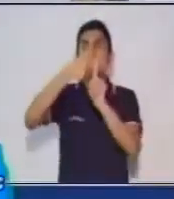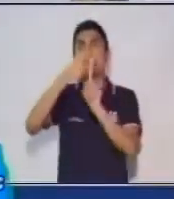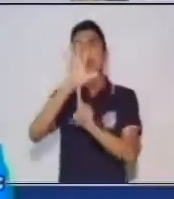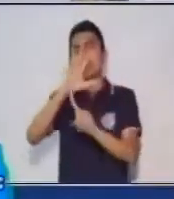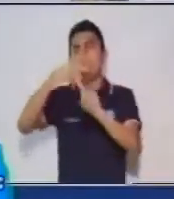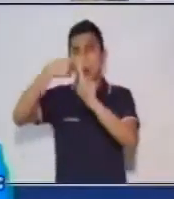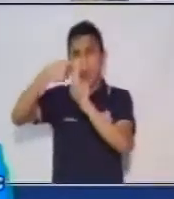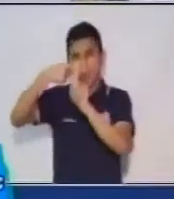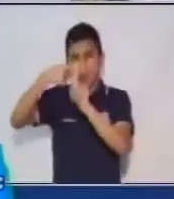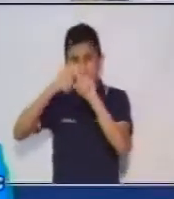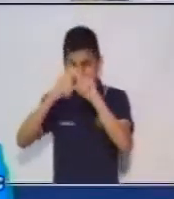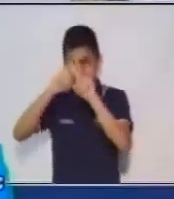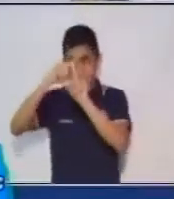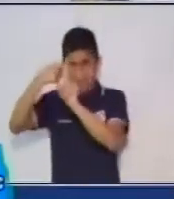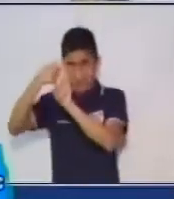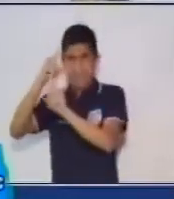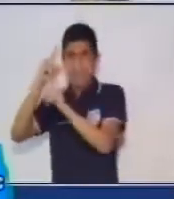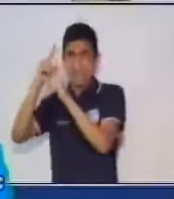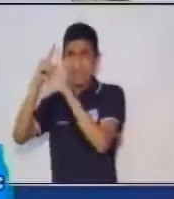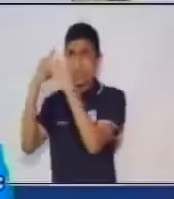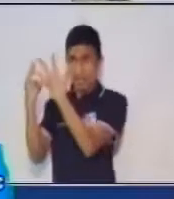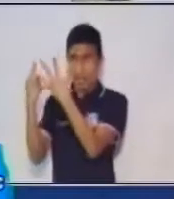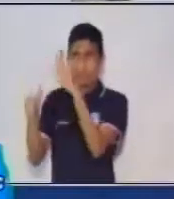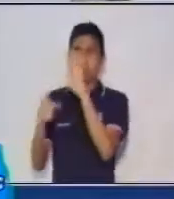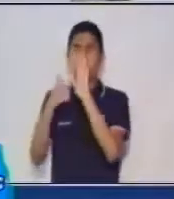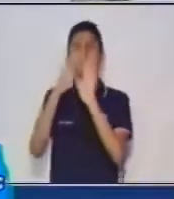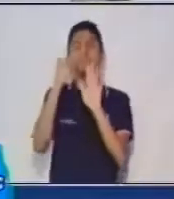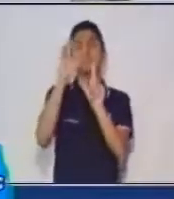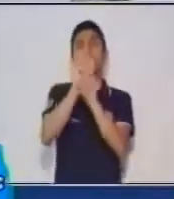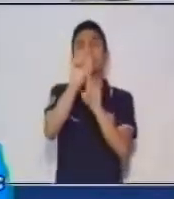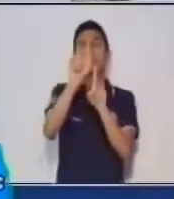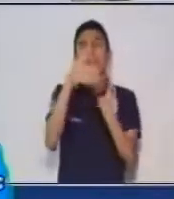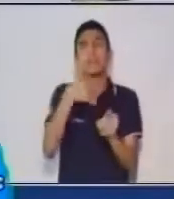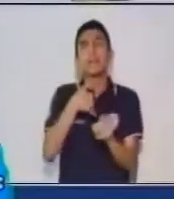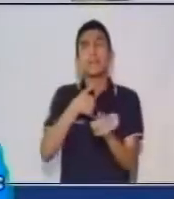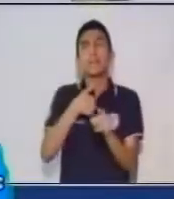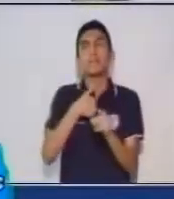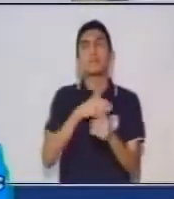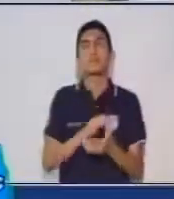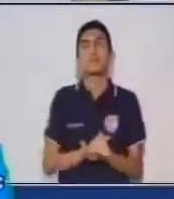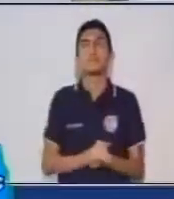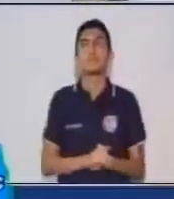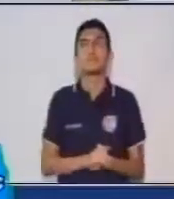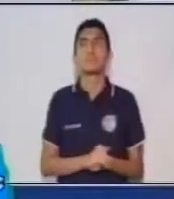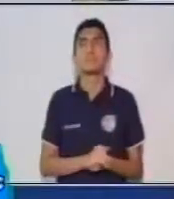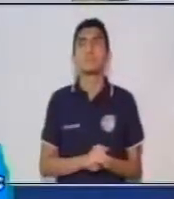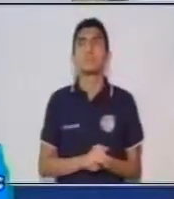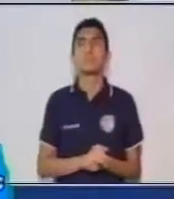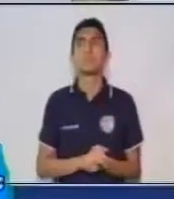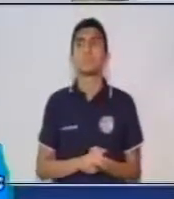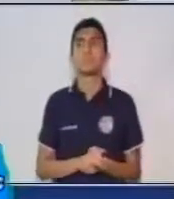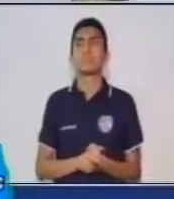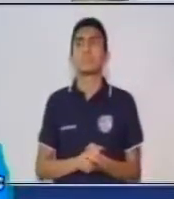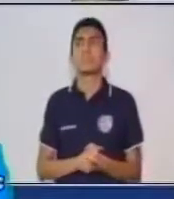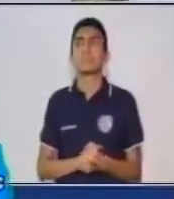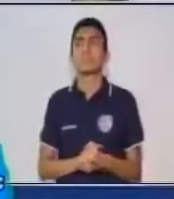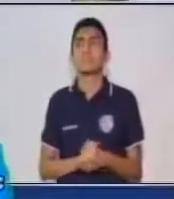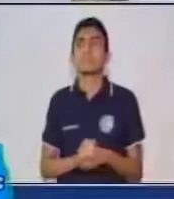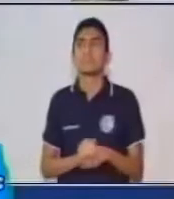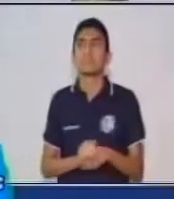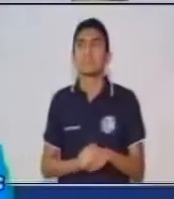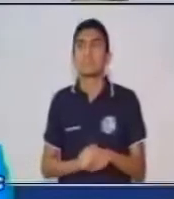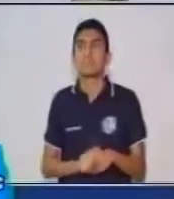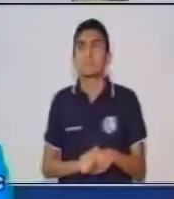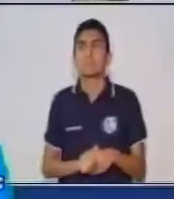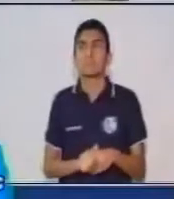más 6. Puedes observar que tenemos entonces x cuadrado, vamos a ver x